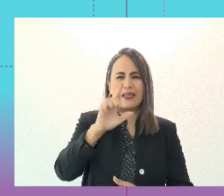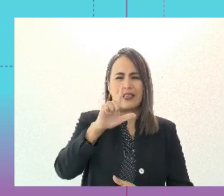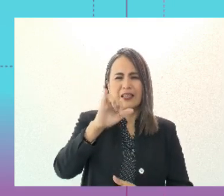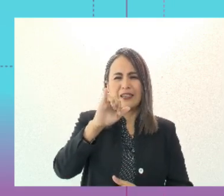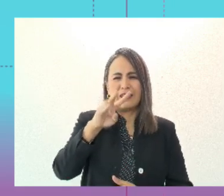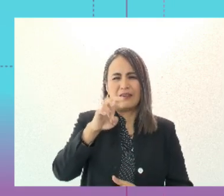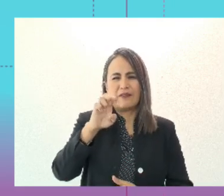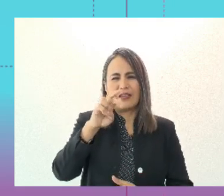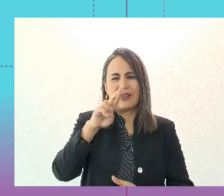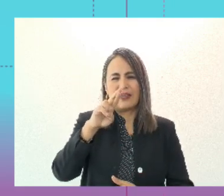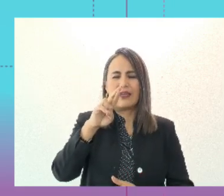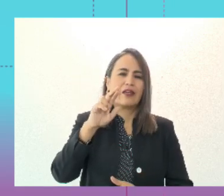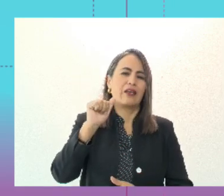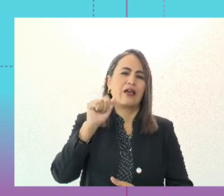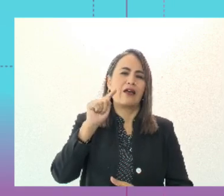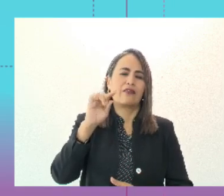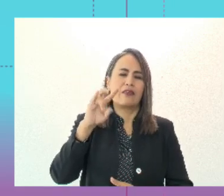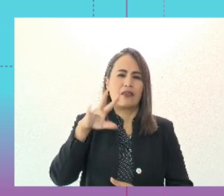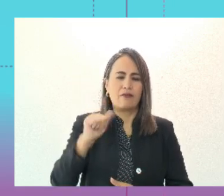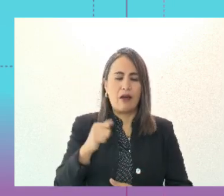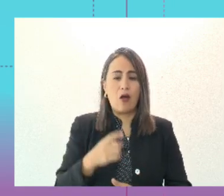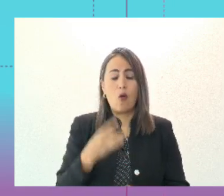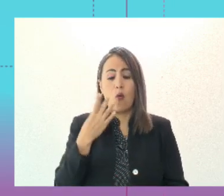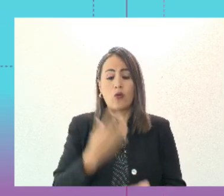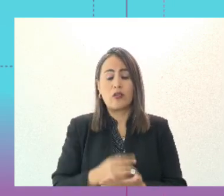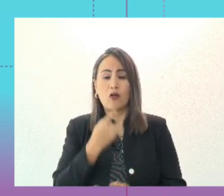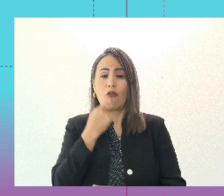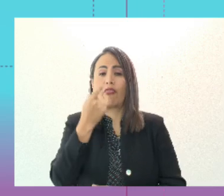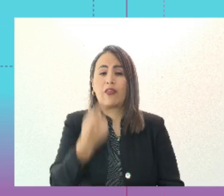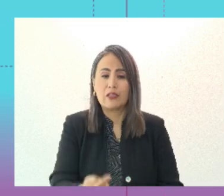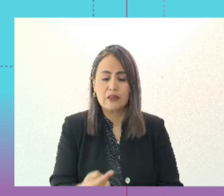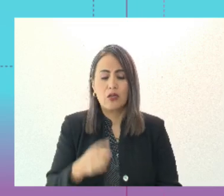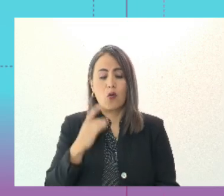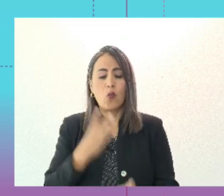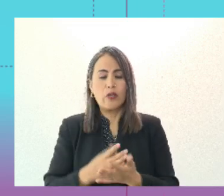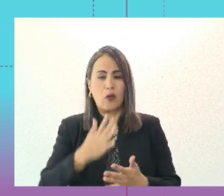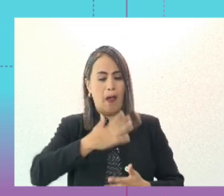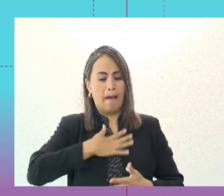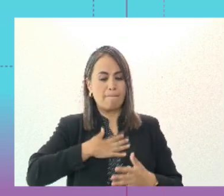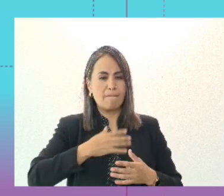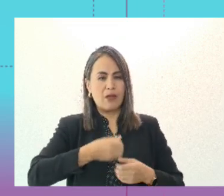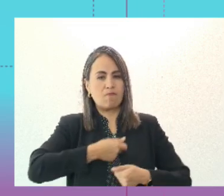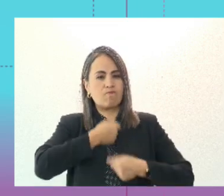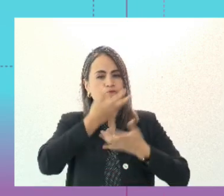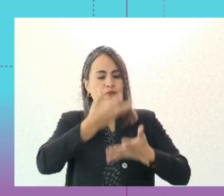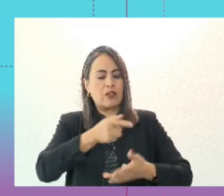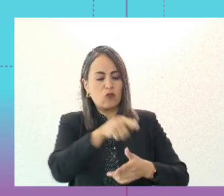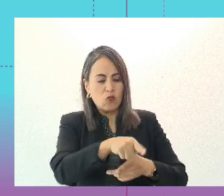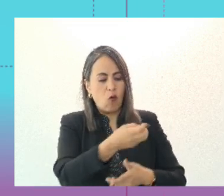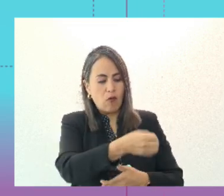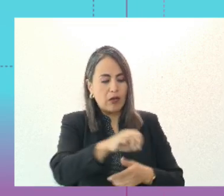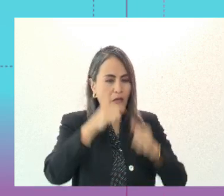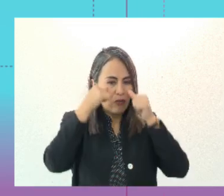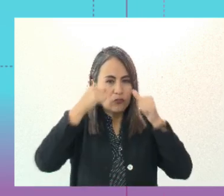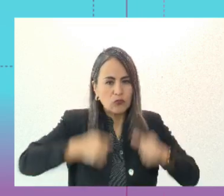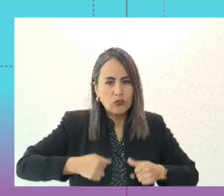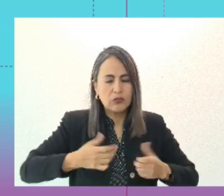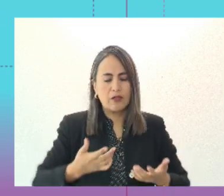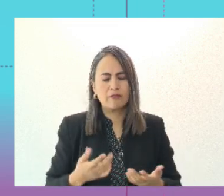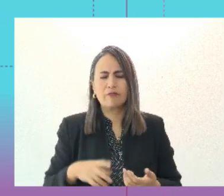con manifestarse, no basta con que pregunten y nos escuchen, sino que tiene que presentarse en